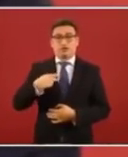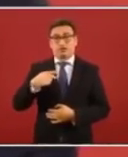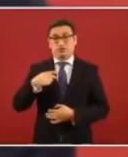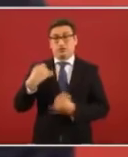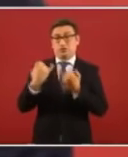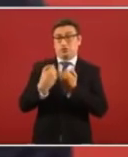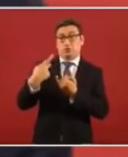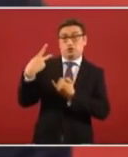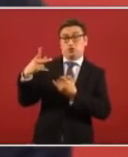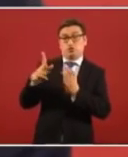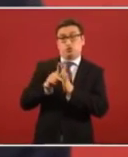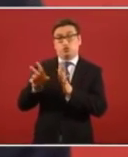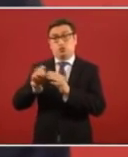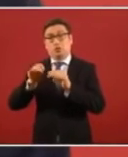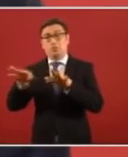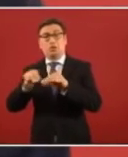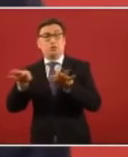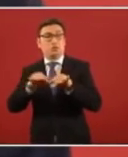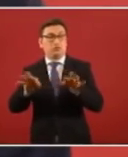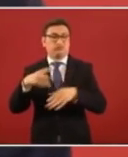voceros.